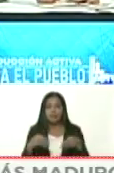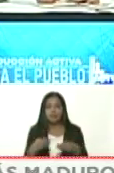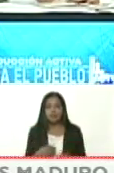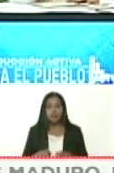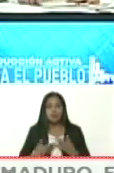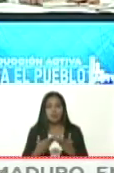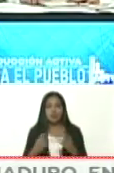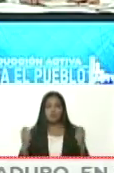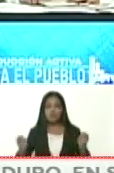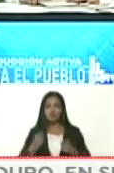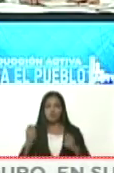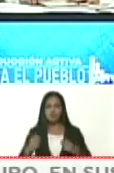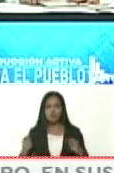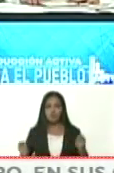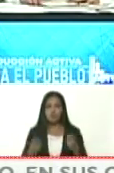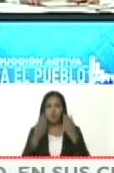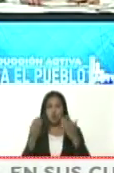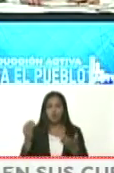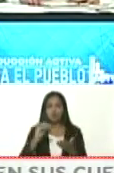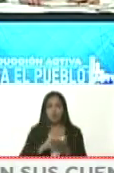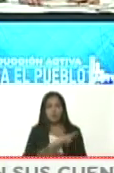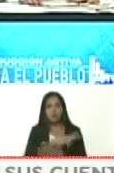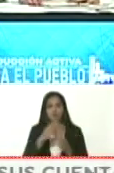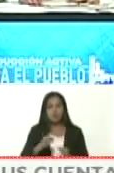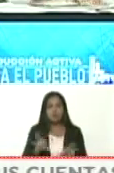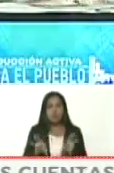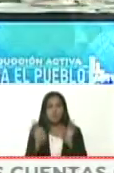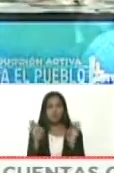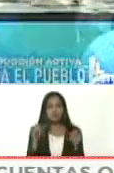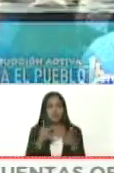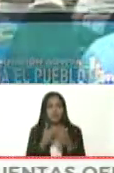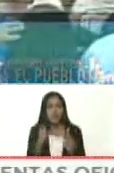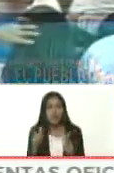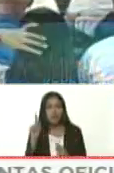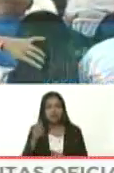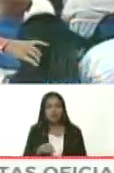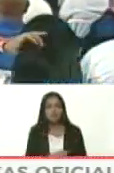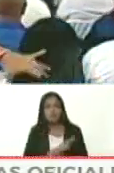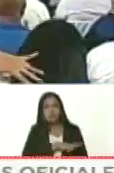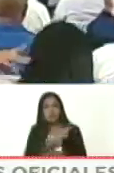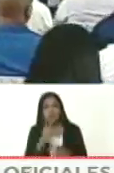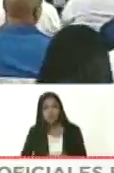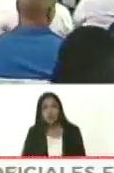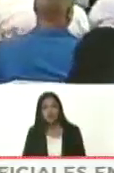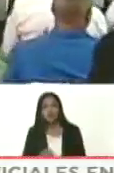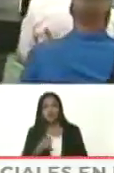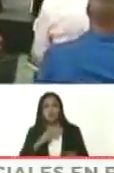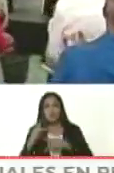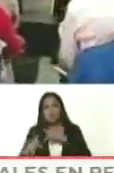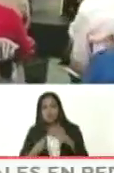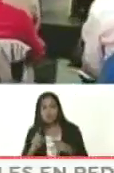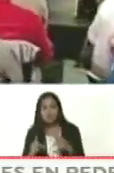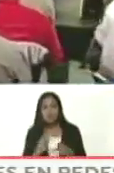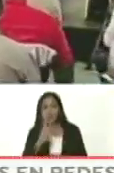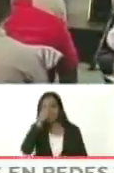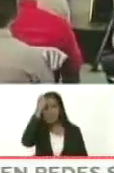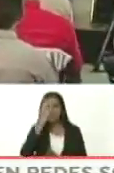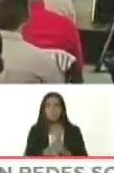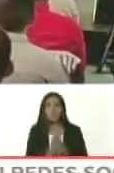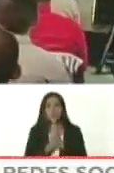un reimpulso y una fuerza especial y a liberarla como fuerza productiva de la nación. Compañero Taret, por